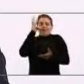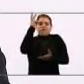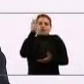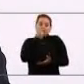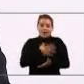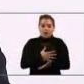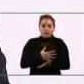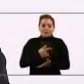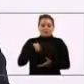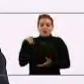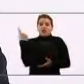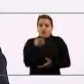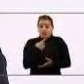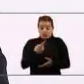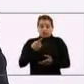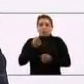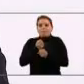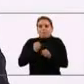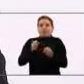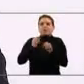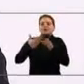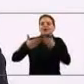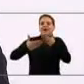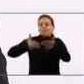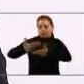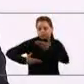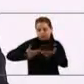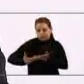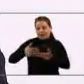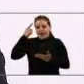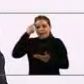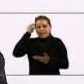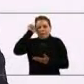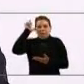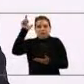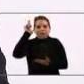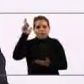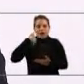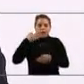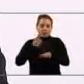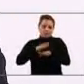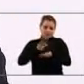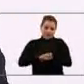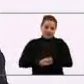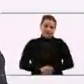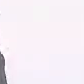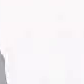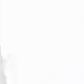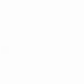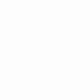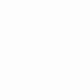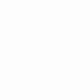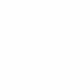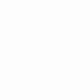futuro. Continuar fortaleciendo las condiciones para que desarrollen su enorme potencial, ese es el compromiso que asumimos